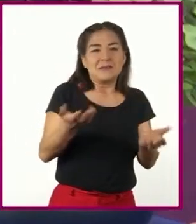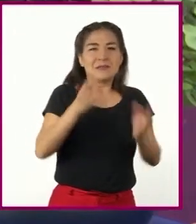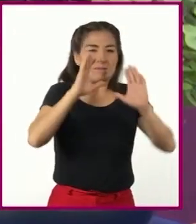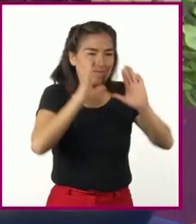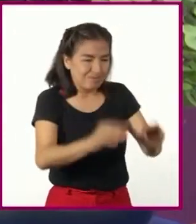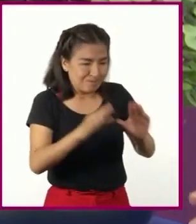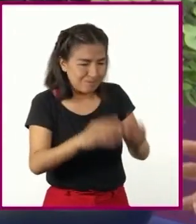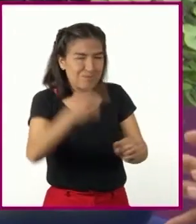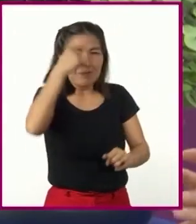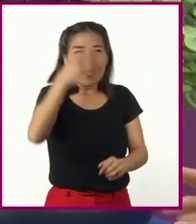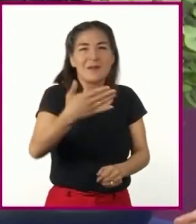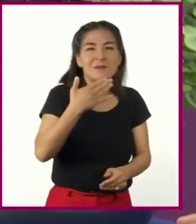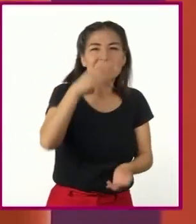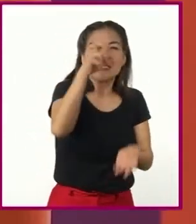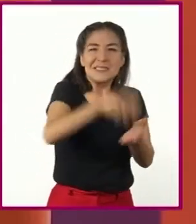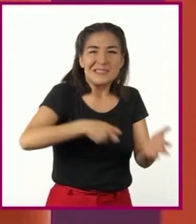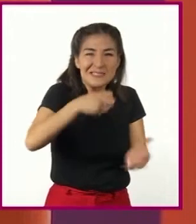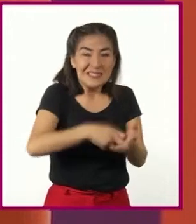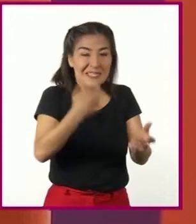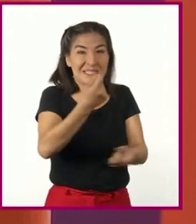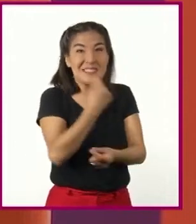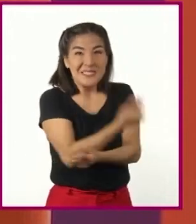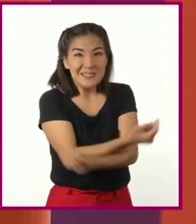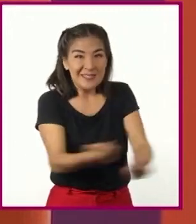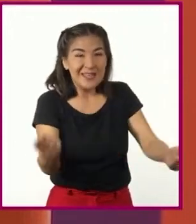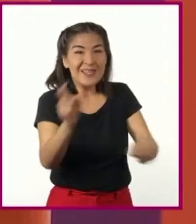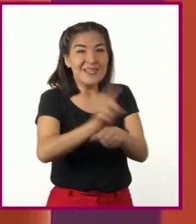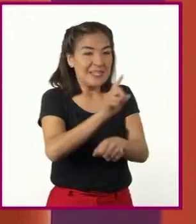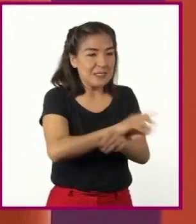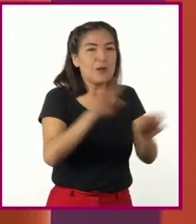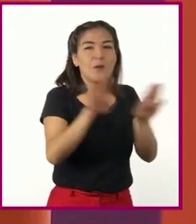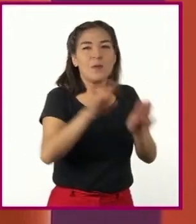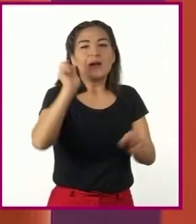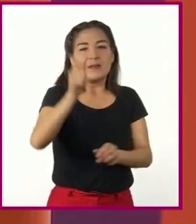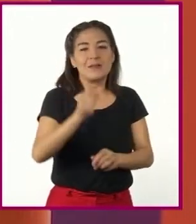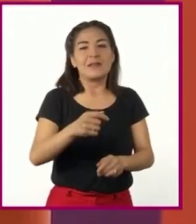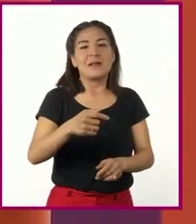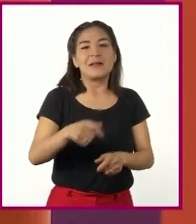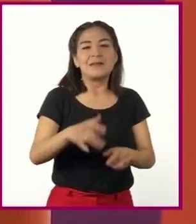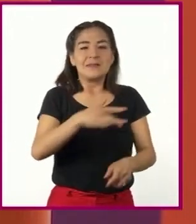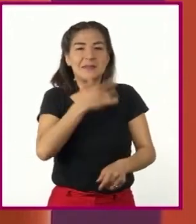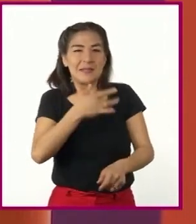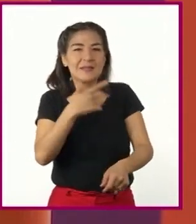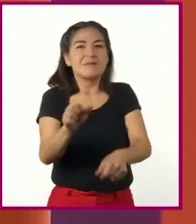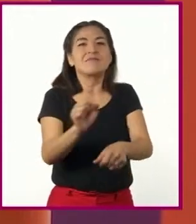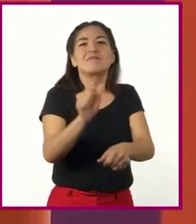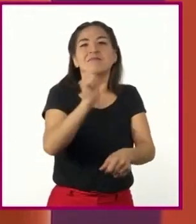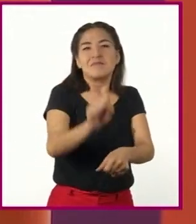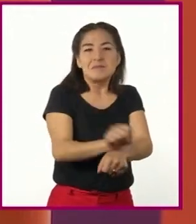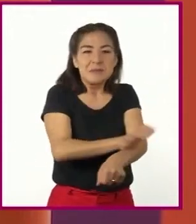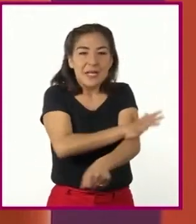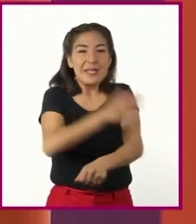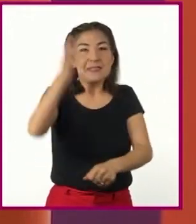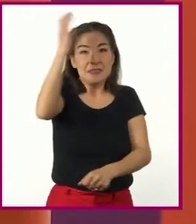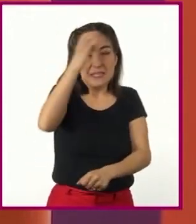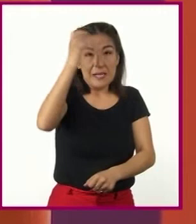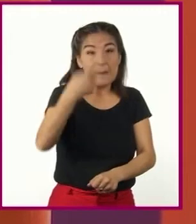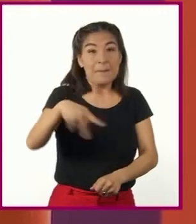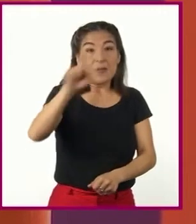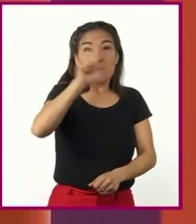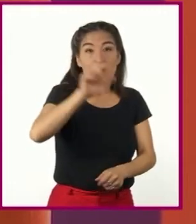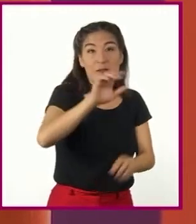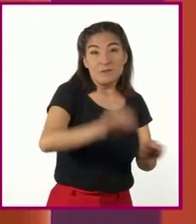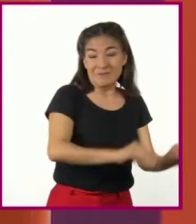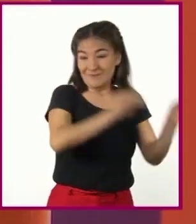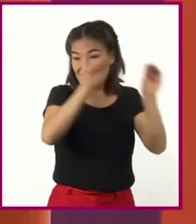a incitar o a iniciar en este camino de la alfabetización de las ciencias, ¿no? Pero cuando llegan a la